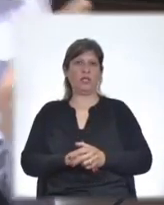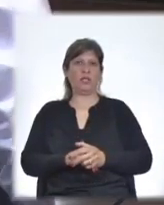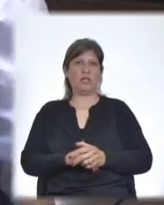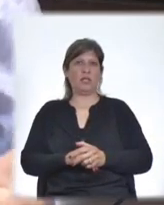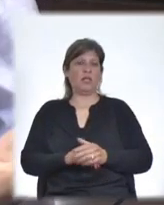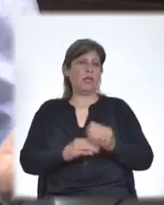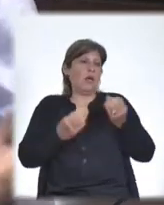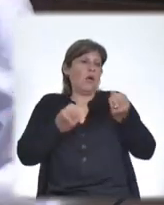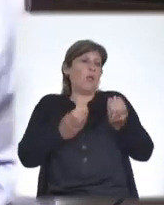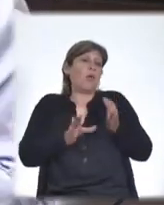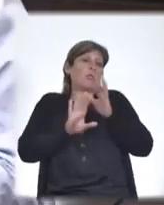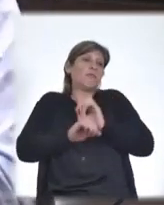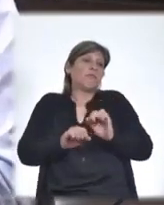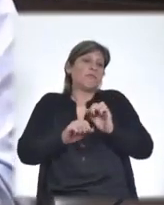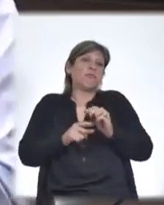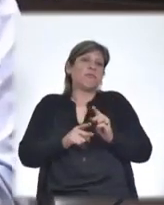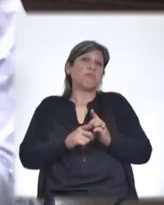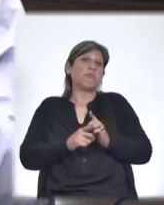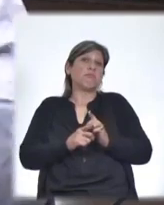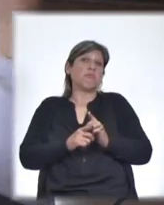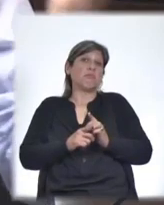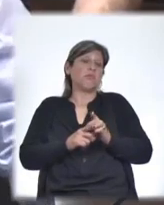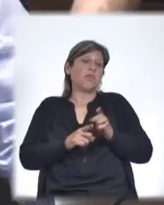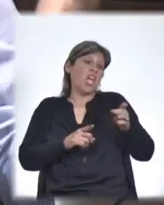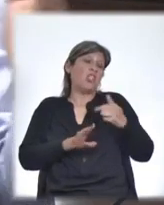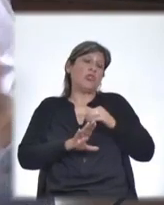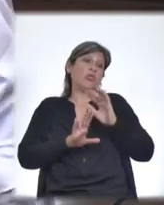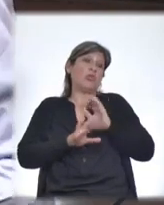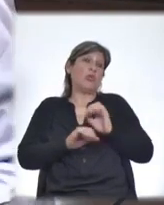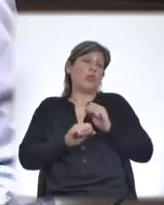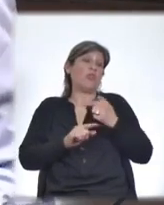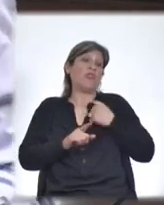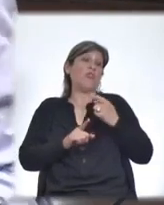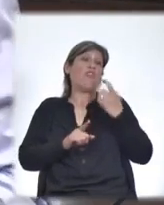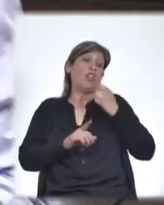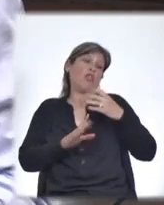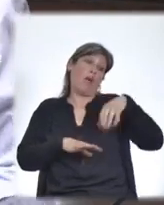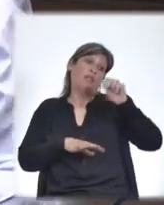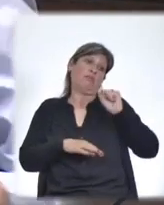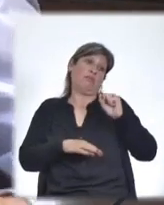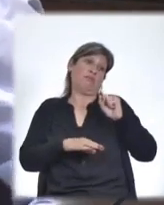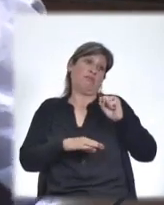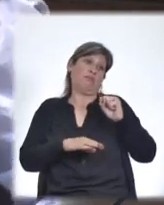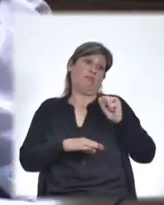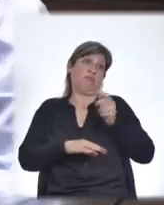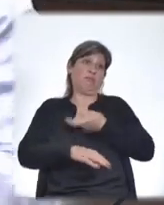fue porque quizás no fueron lo suficientemente emprendedores.